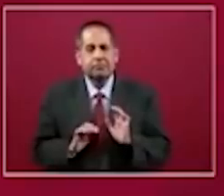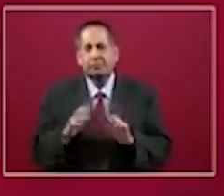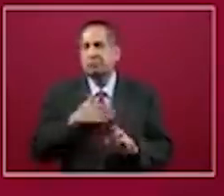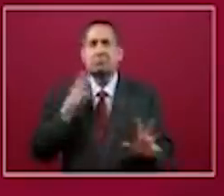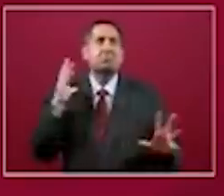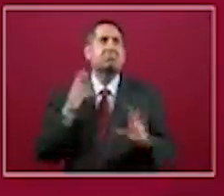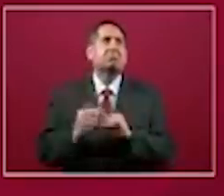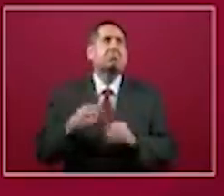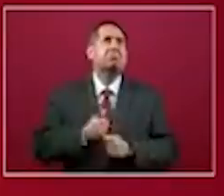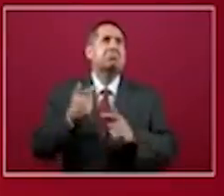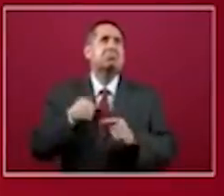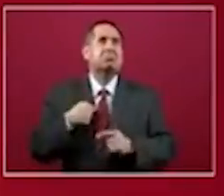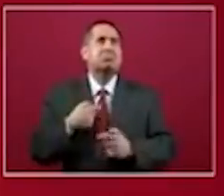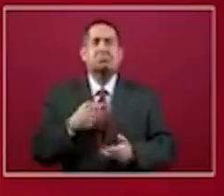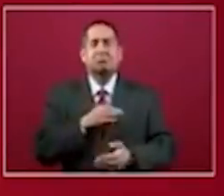Llevo